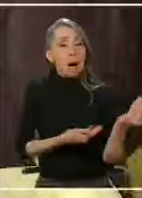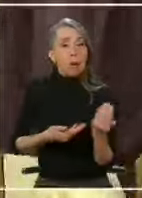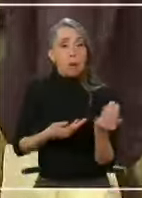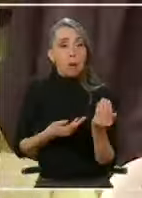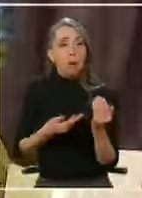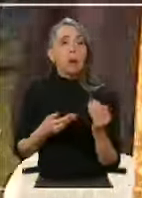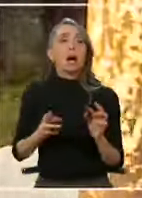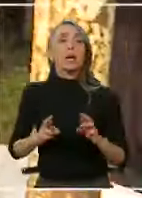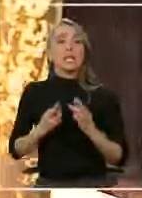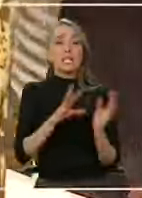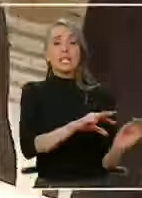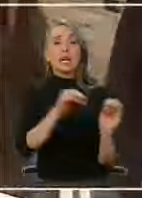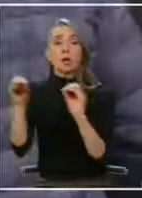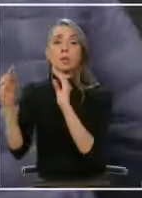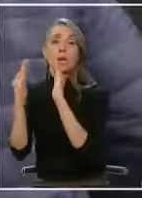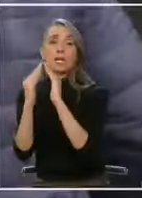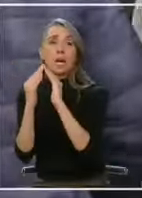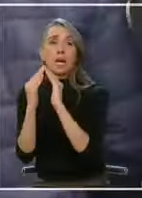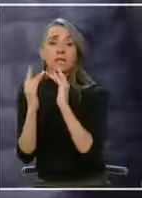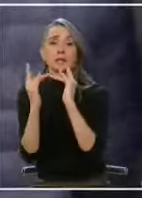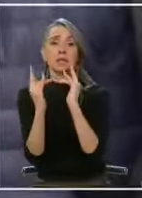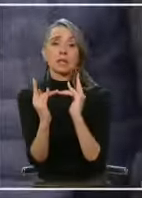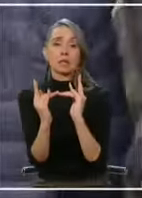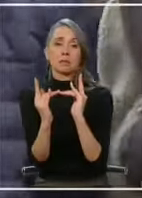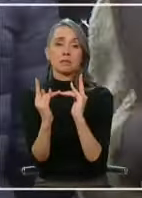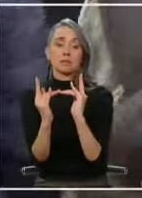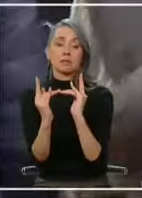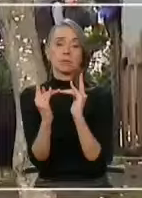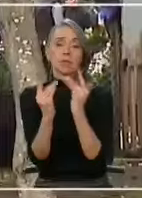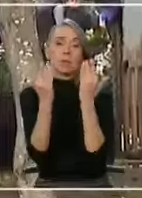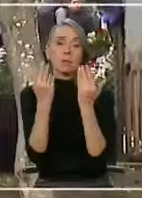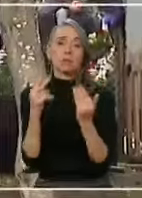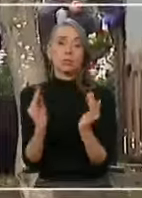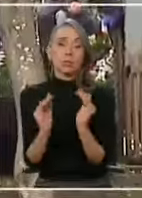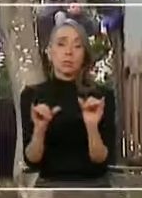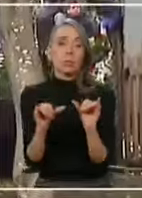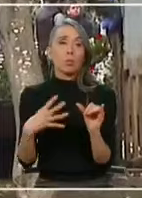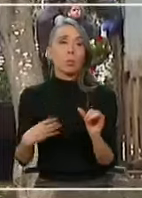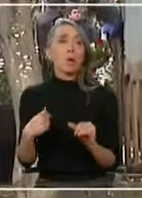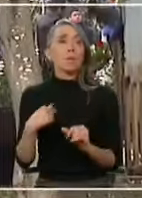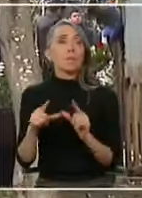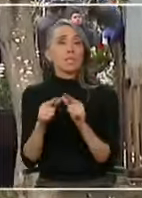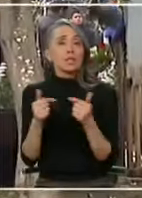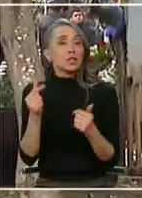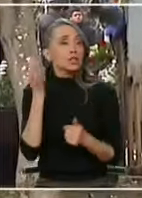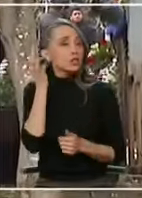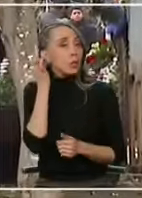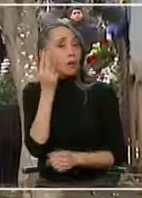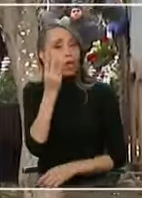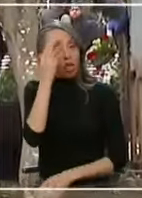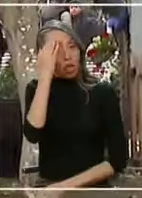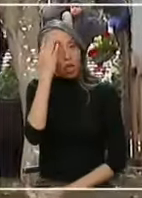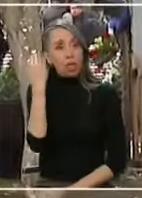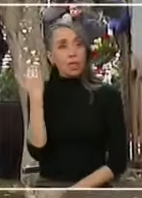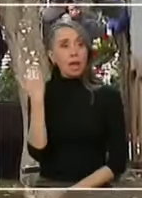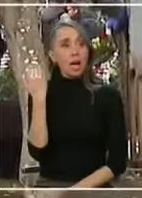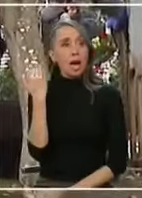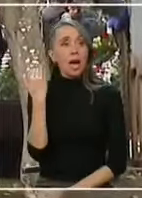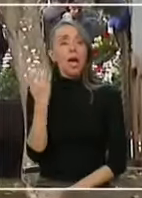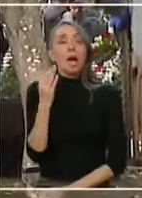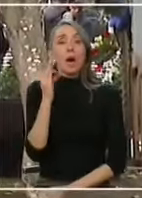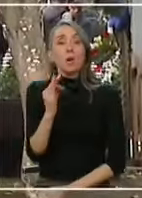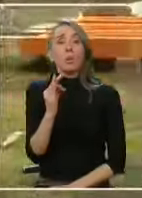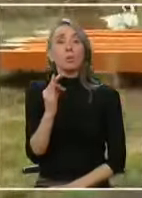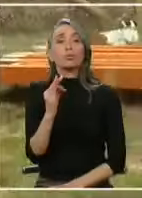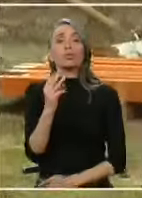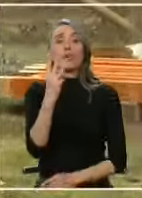se recupera en su hogar, donde despiden a su pequeña hija. Mi sobrina recién, hace 2 días atrás, había cumplido